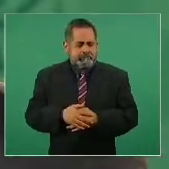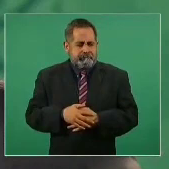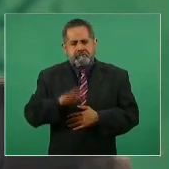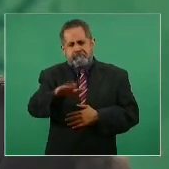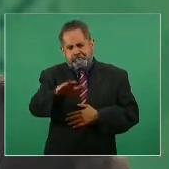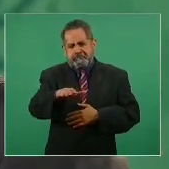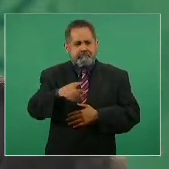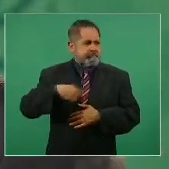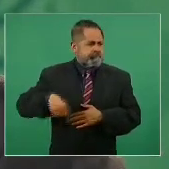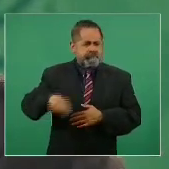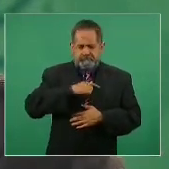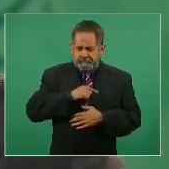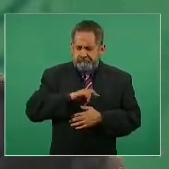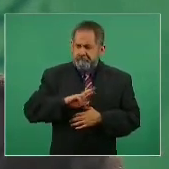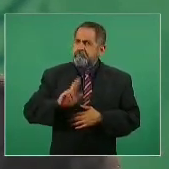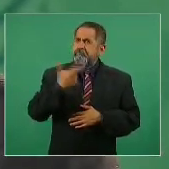debemos de recordar